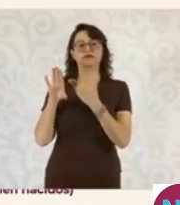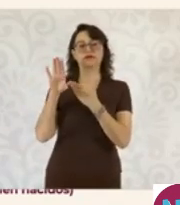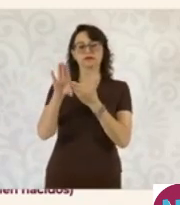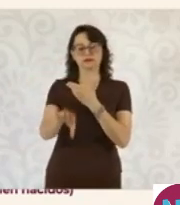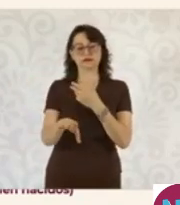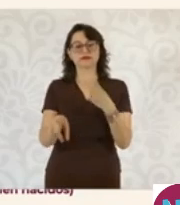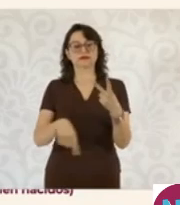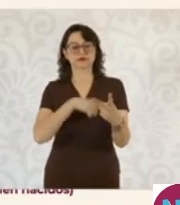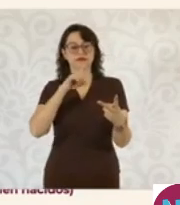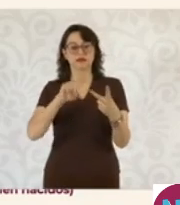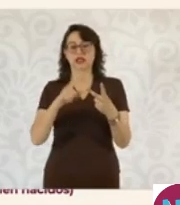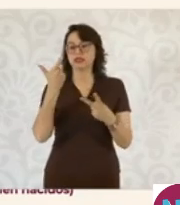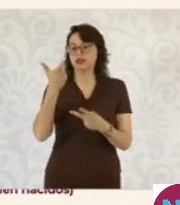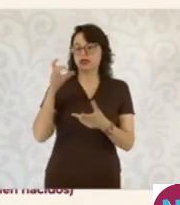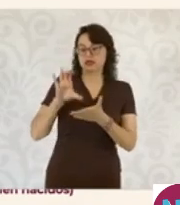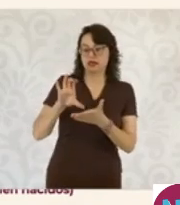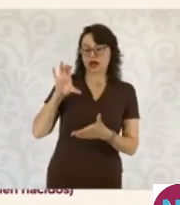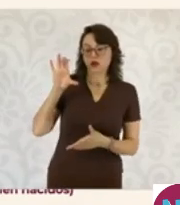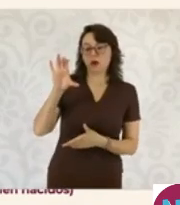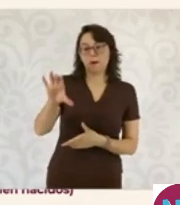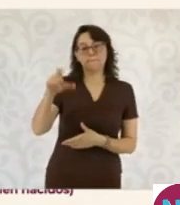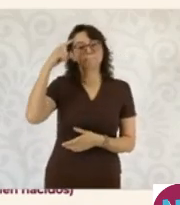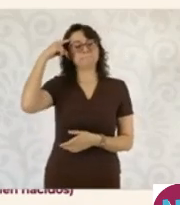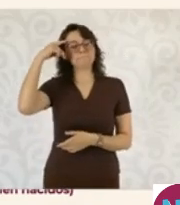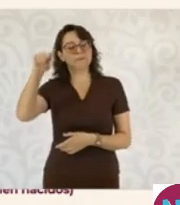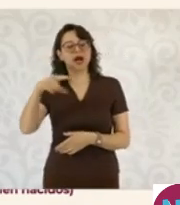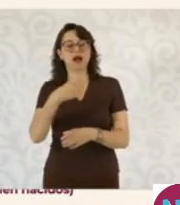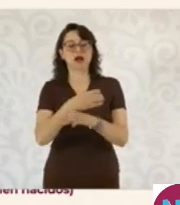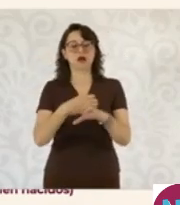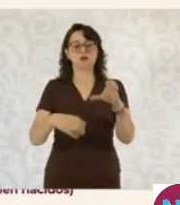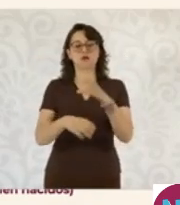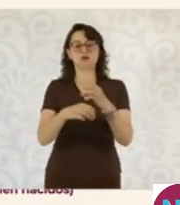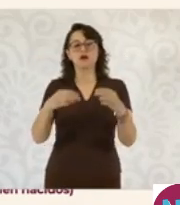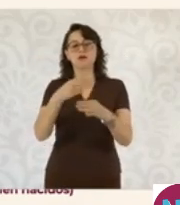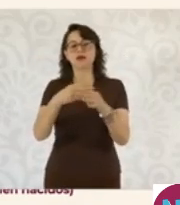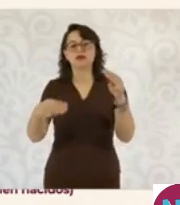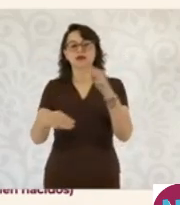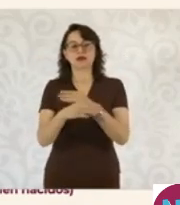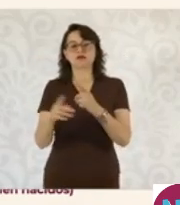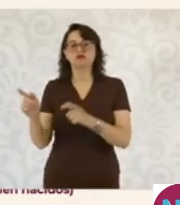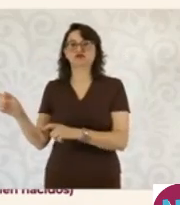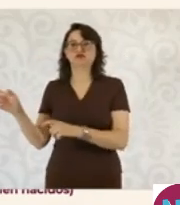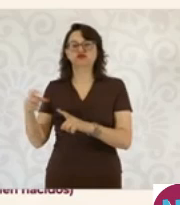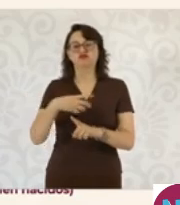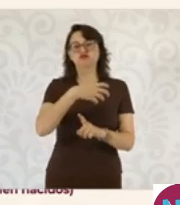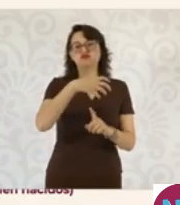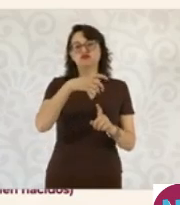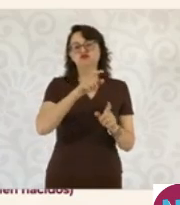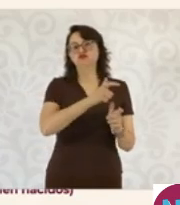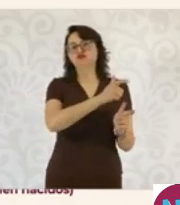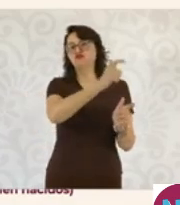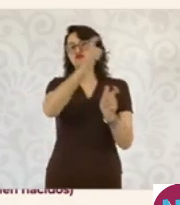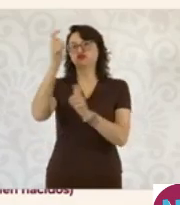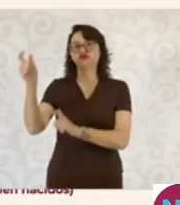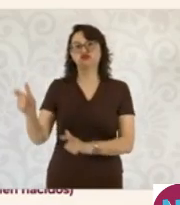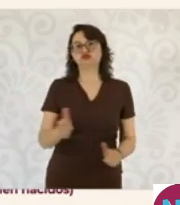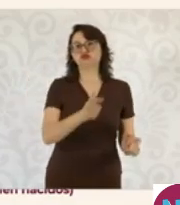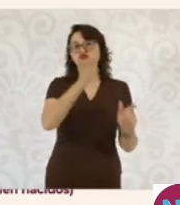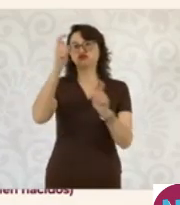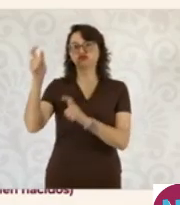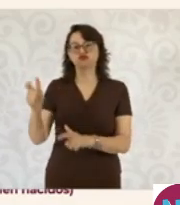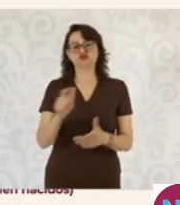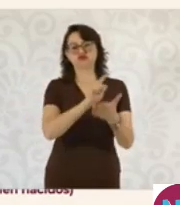del recurso para la adquisición de equipamiento, y en mayo se implementaron